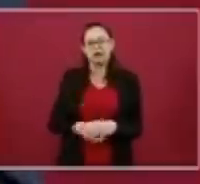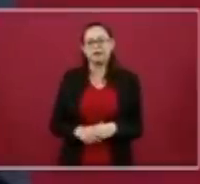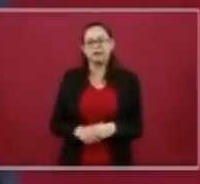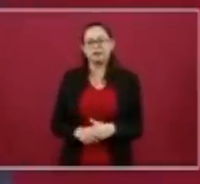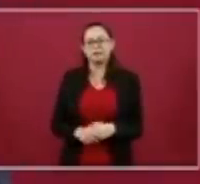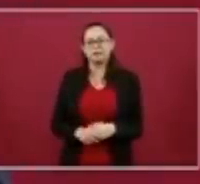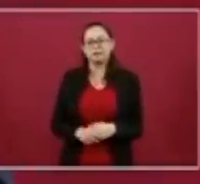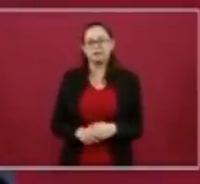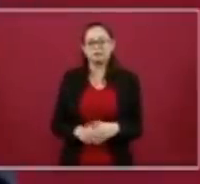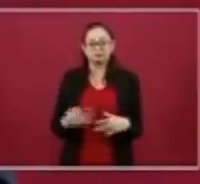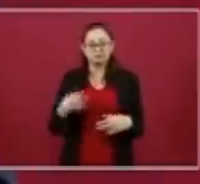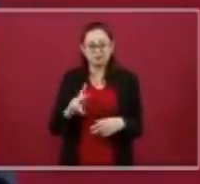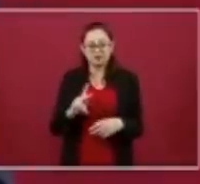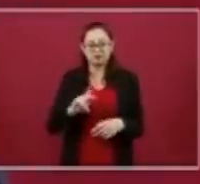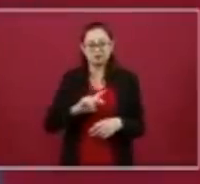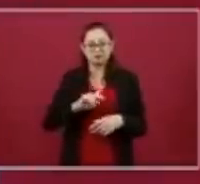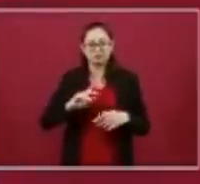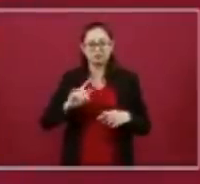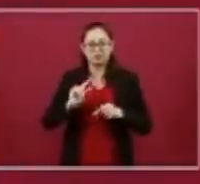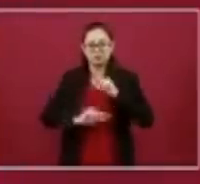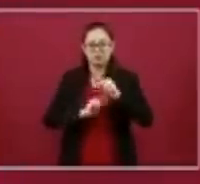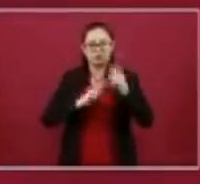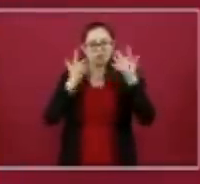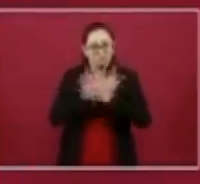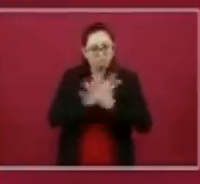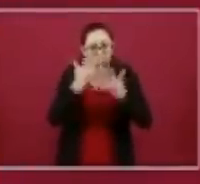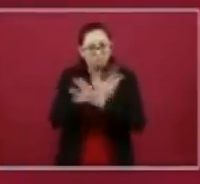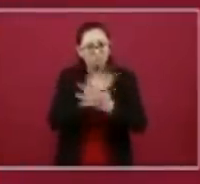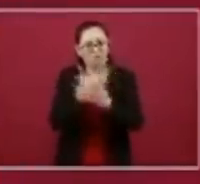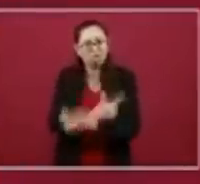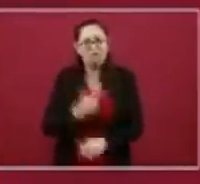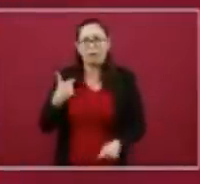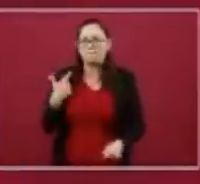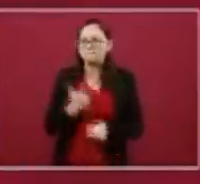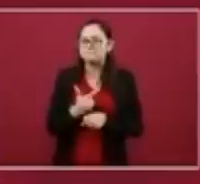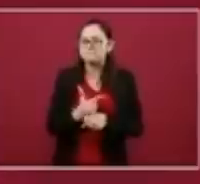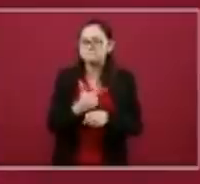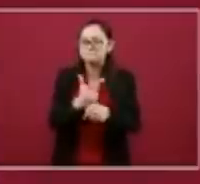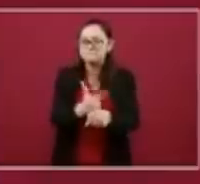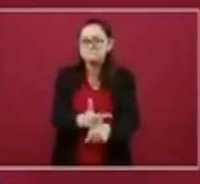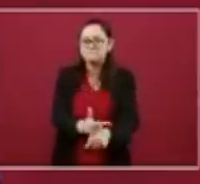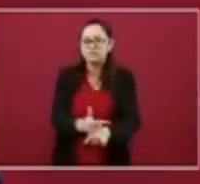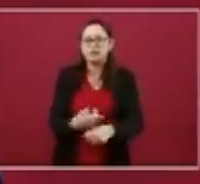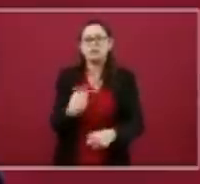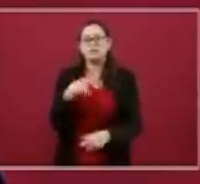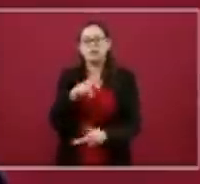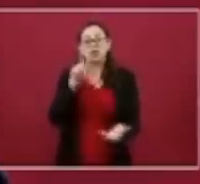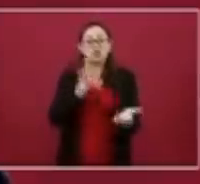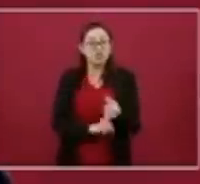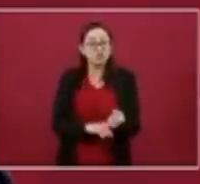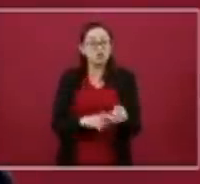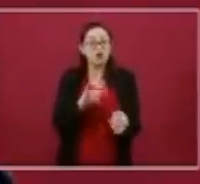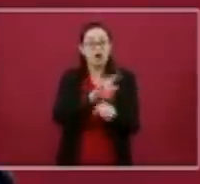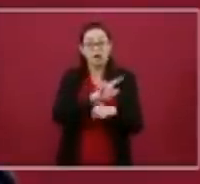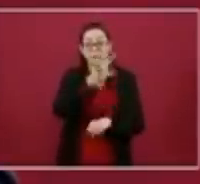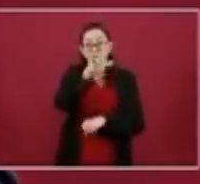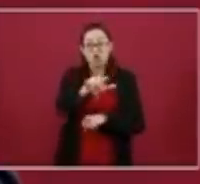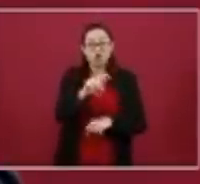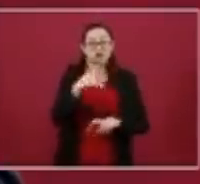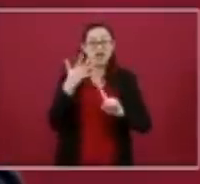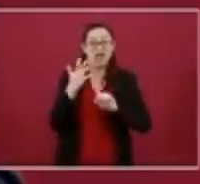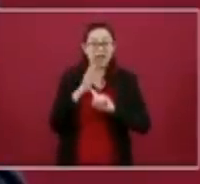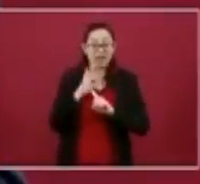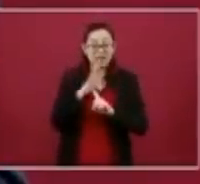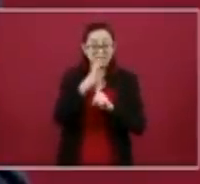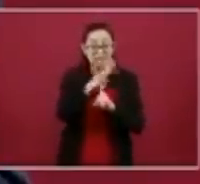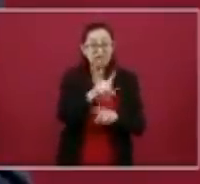cada vez se descubren nuevas cosas, ¿no? Pero hay aviones y helicópteros que tienen